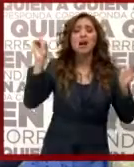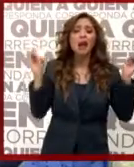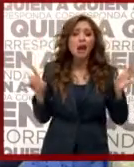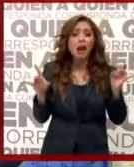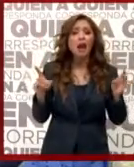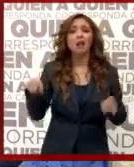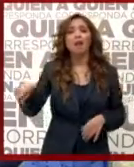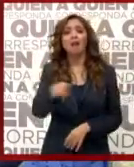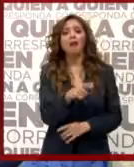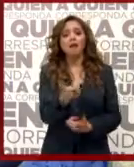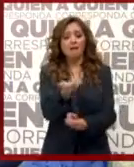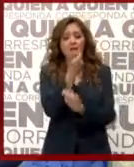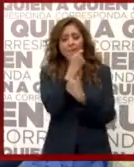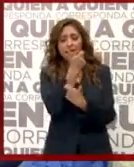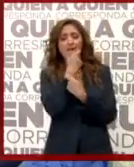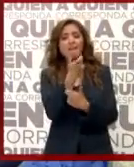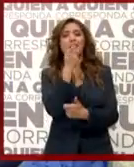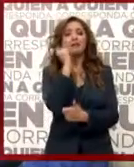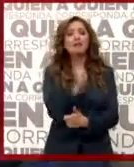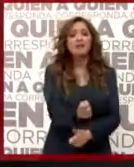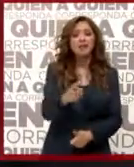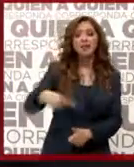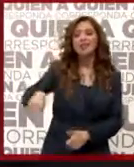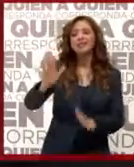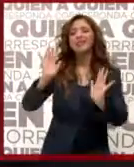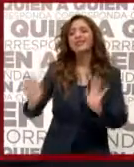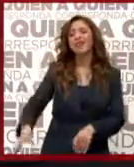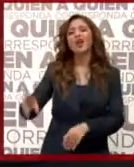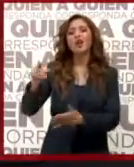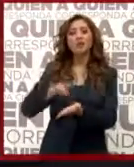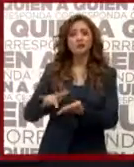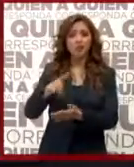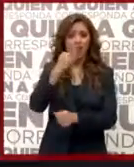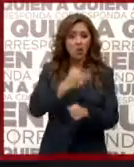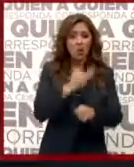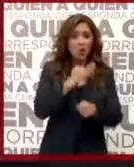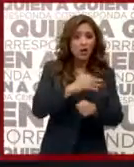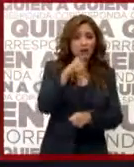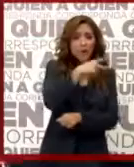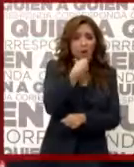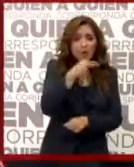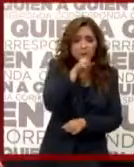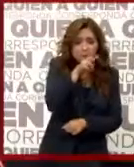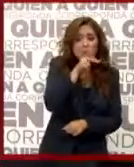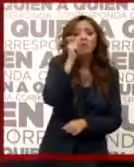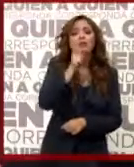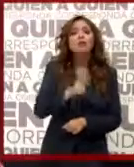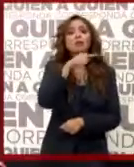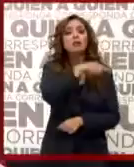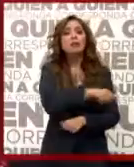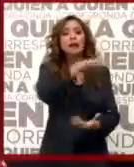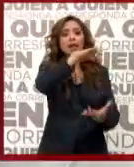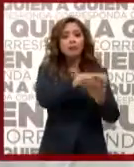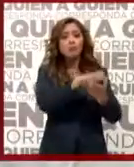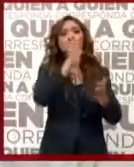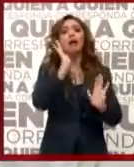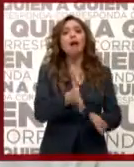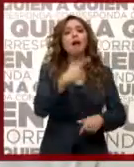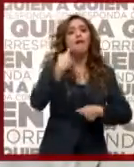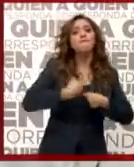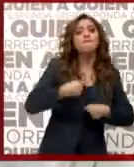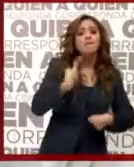me dijeron que ni le hiciera yo al tarugo. Don Manuel está pasando apuros económicos. Su esposa está enferma y de